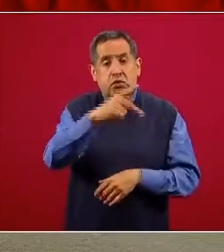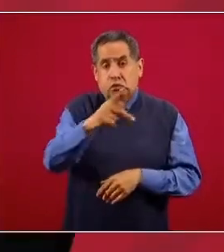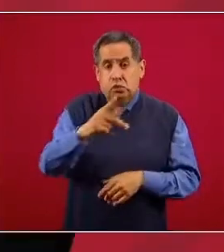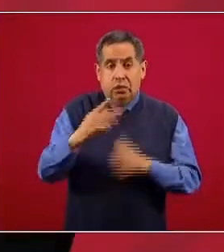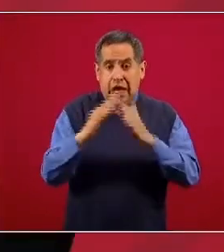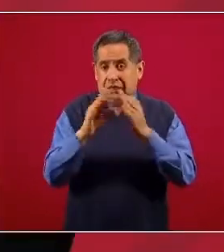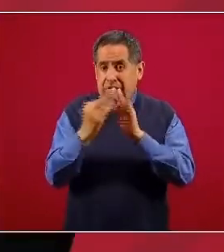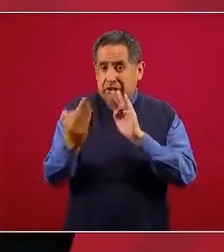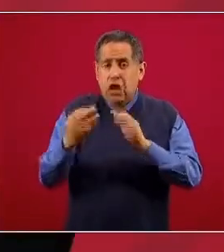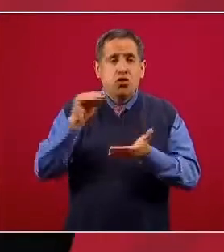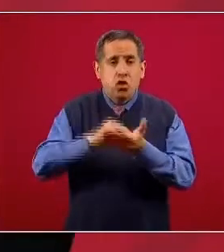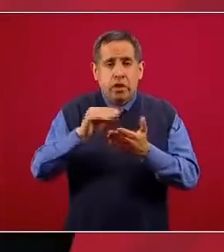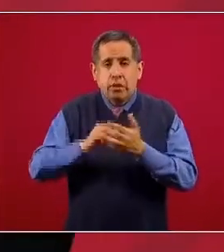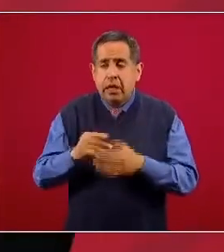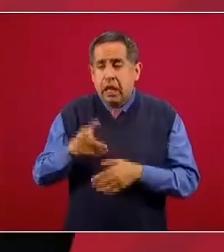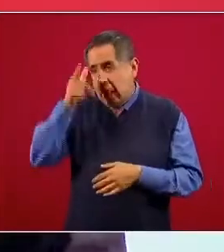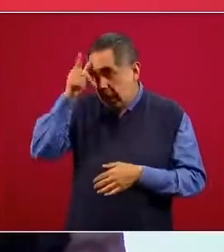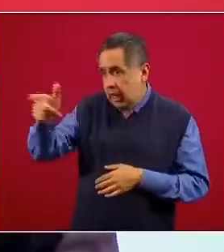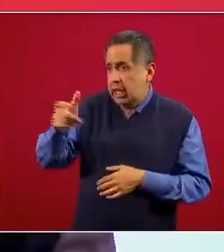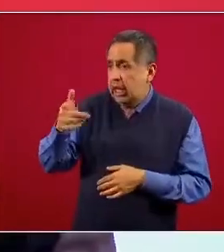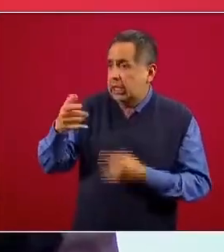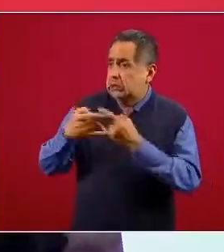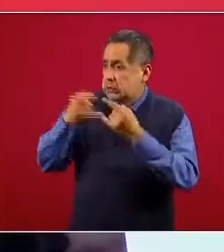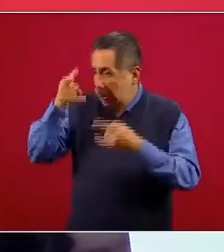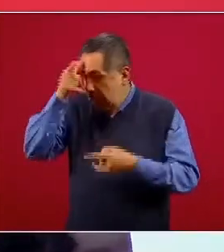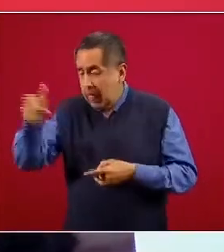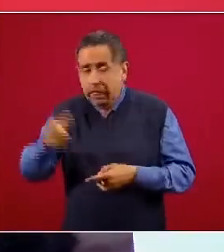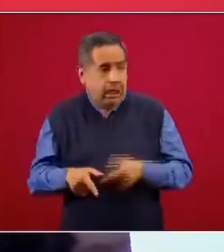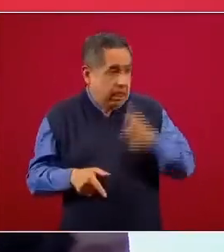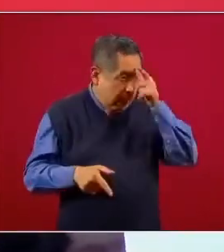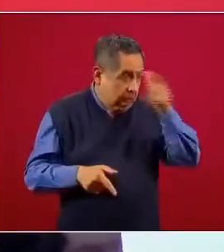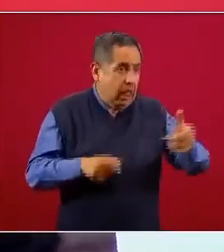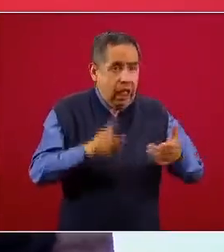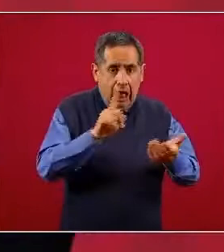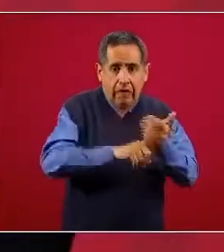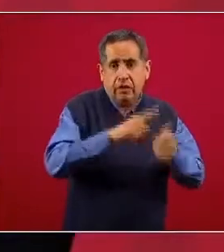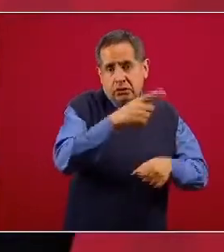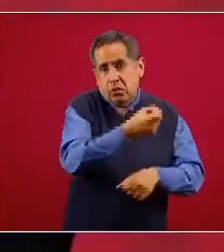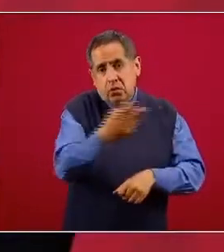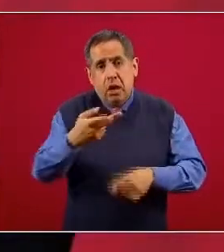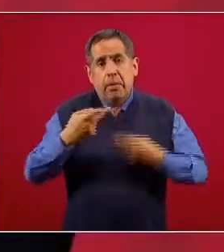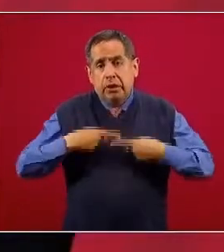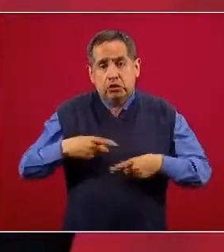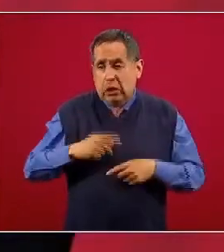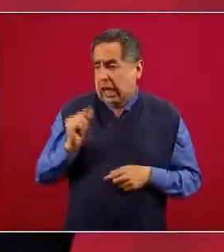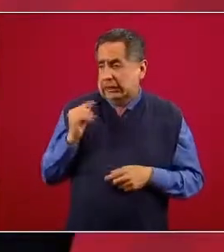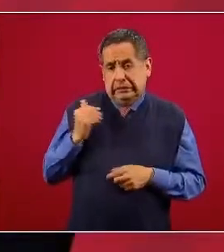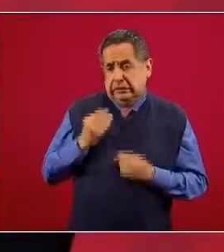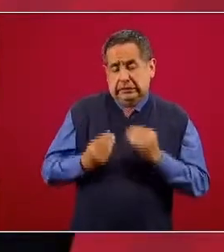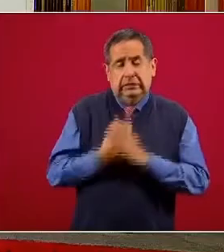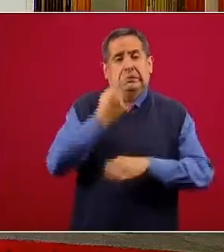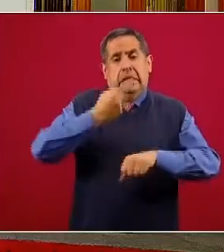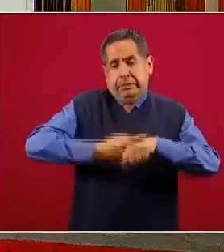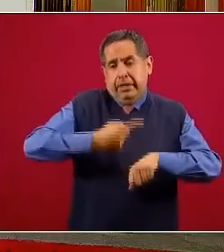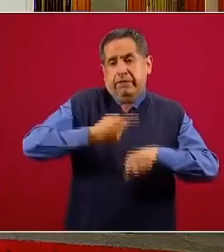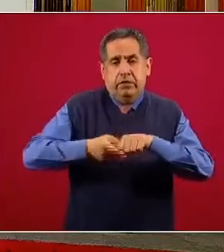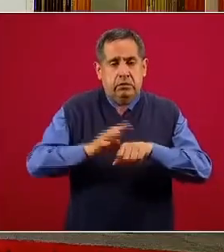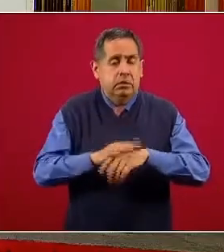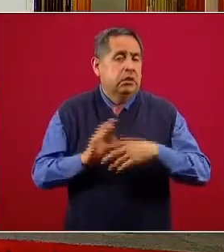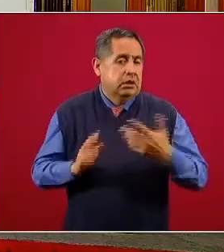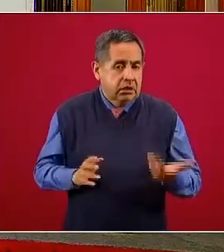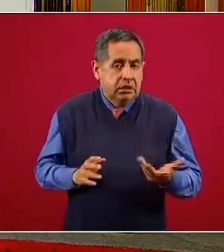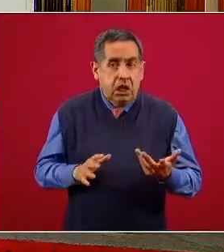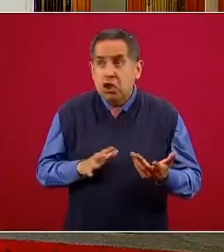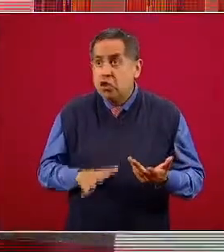identificar anécdotas, referencias o vivencias de nuevos casos, pero eso no quiere decir que la